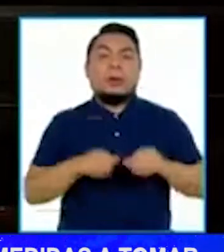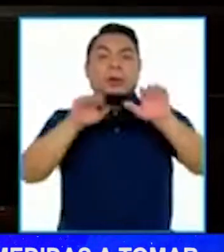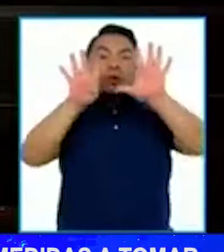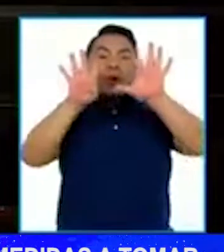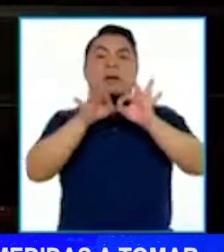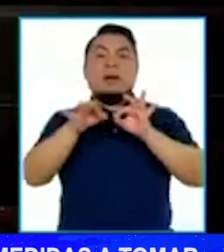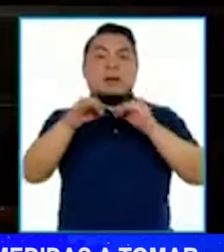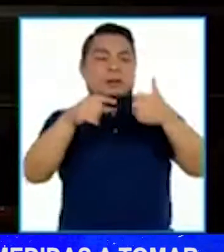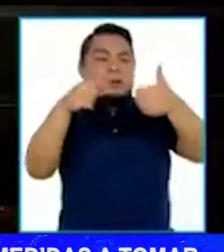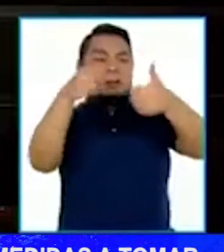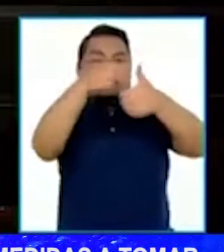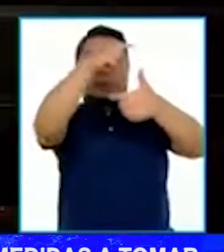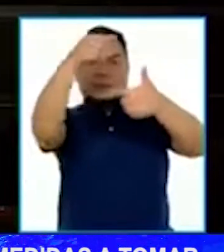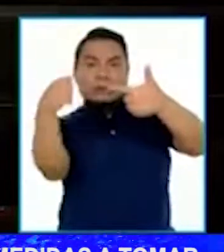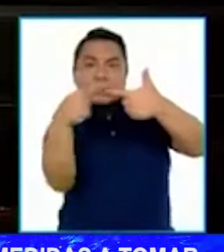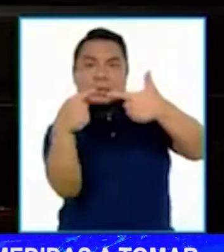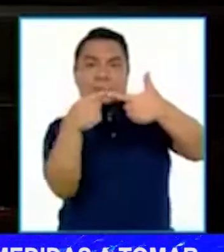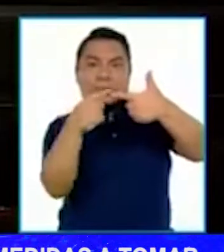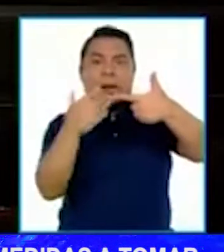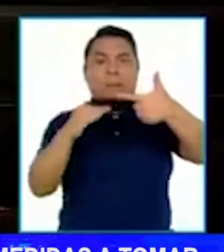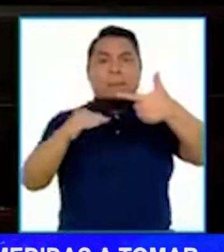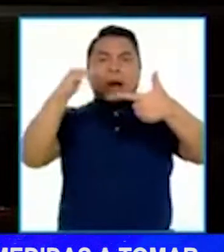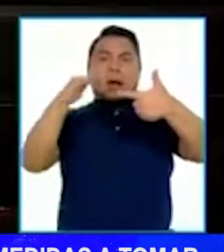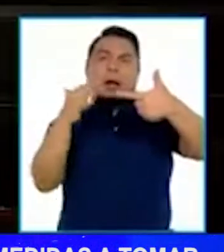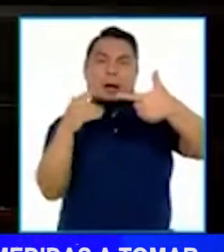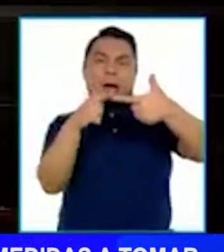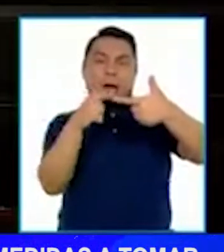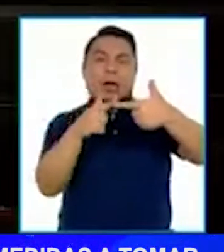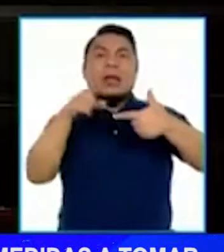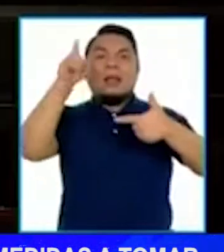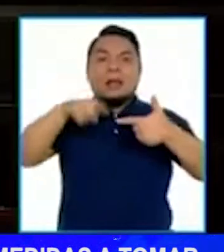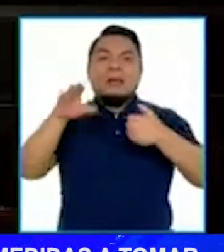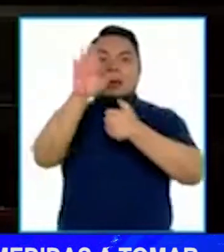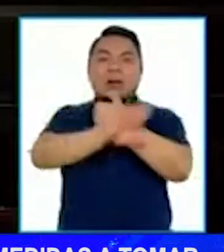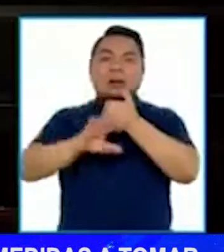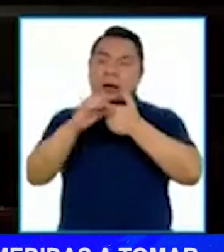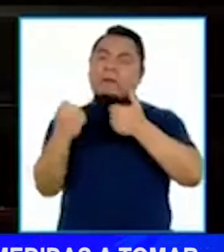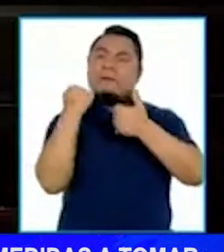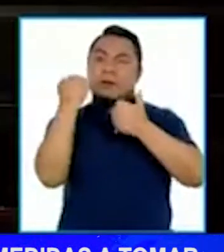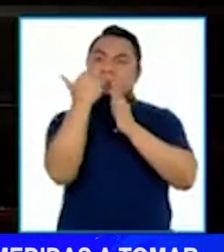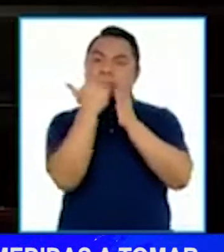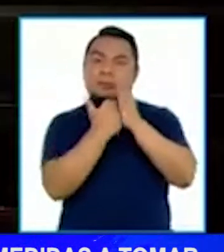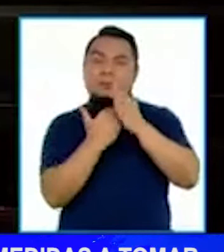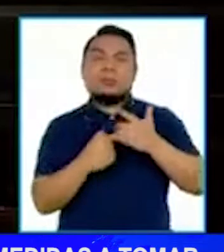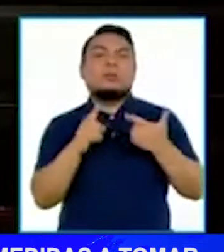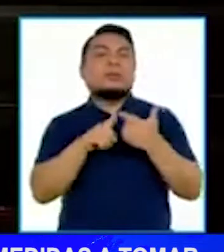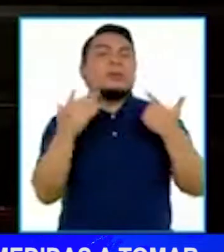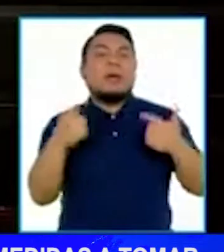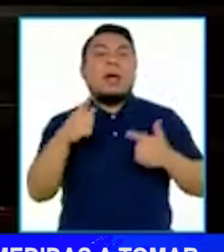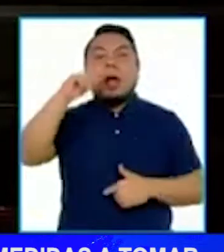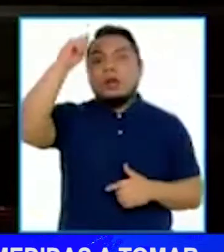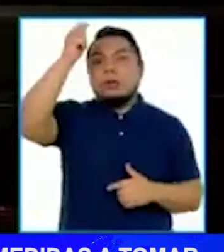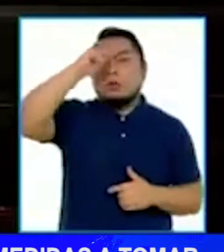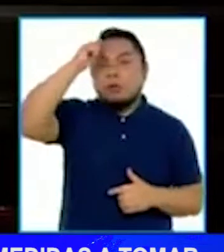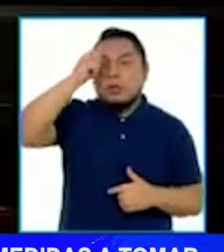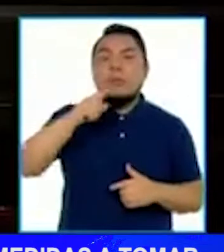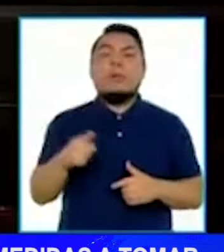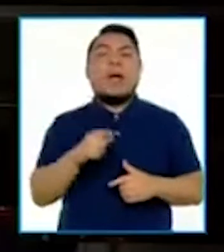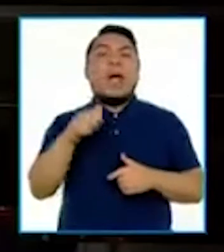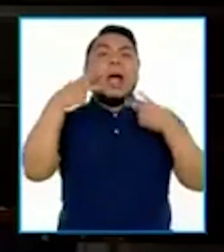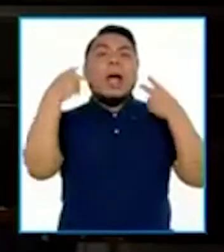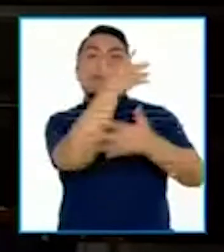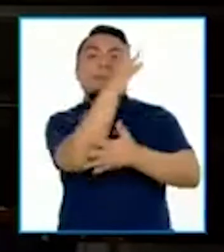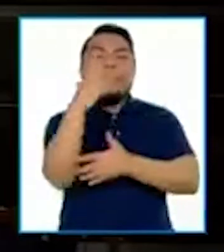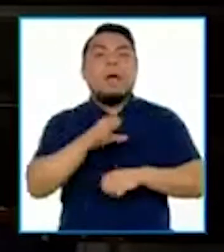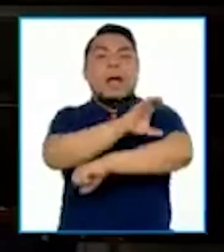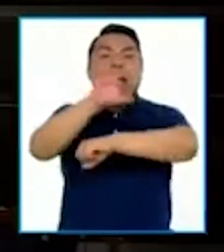9 regiones están en nivel muy alto, lo que requiere medidas de protección muy fuertes. Estas son Tumbes,